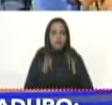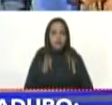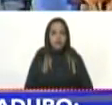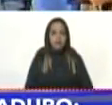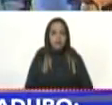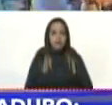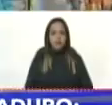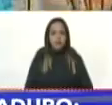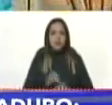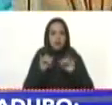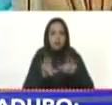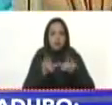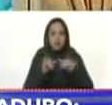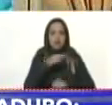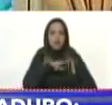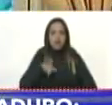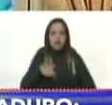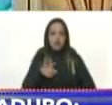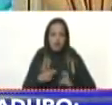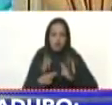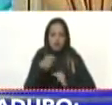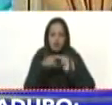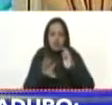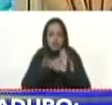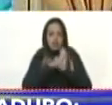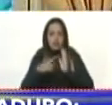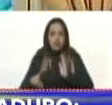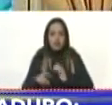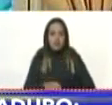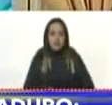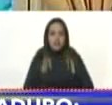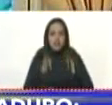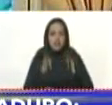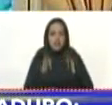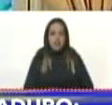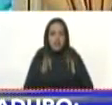En eso estamos nosotros, construyendo la democracia y los derechos de los pueblos,